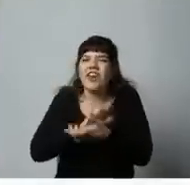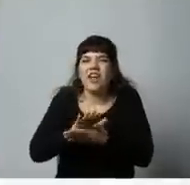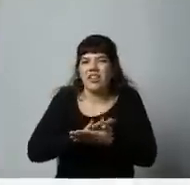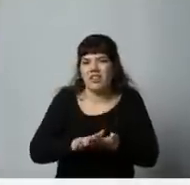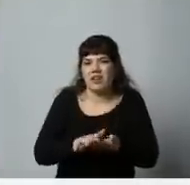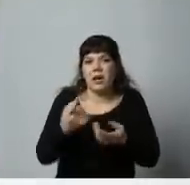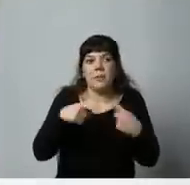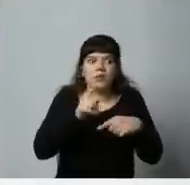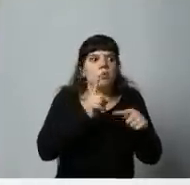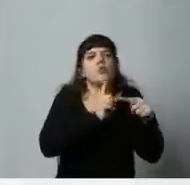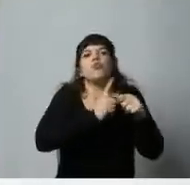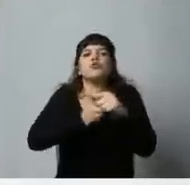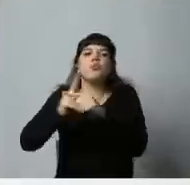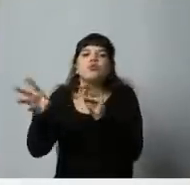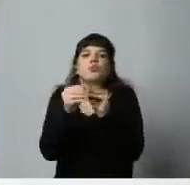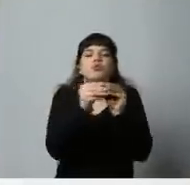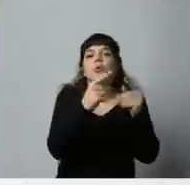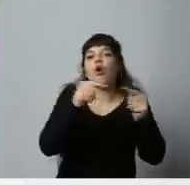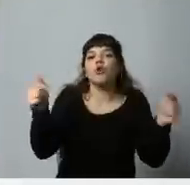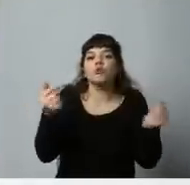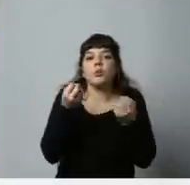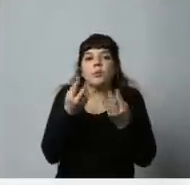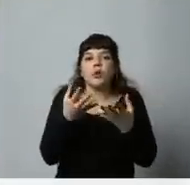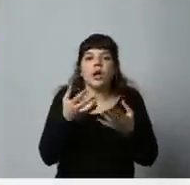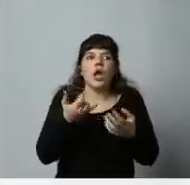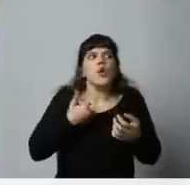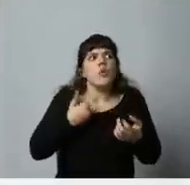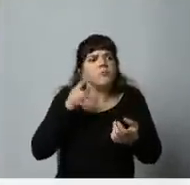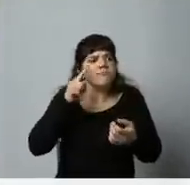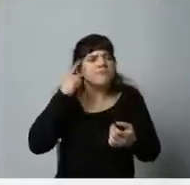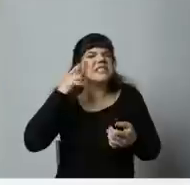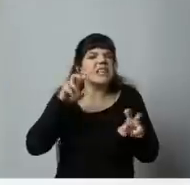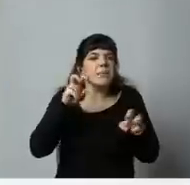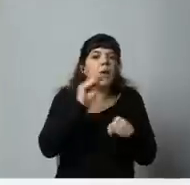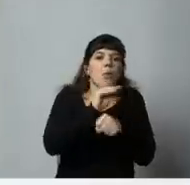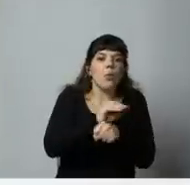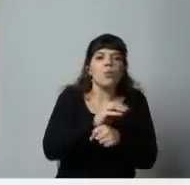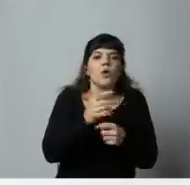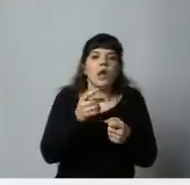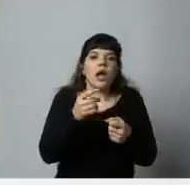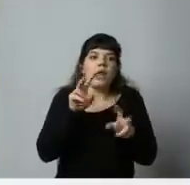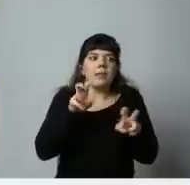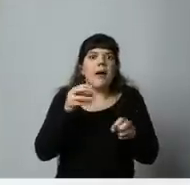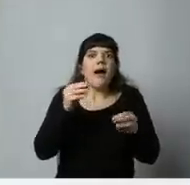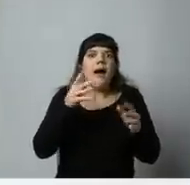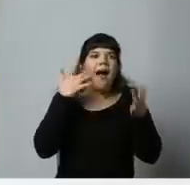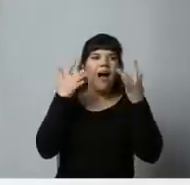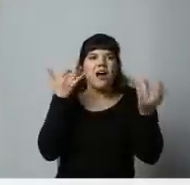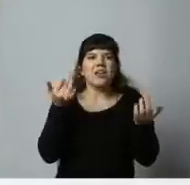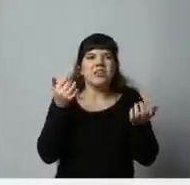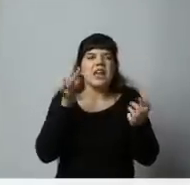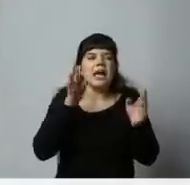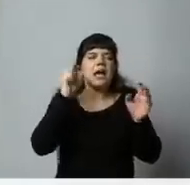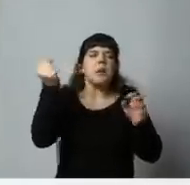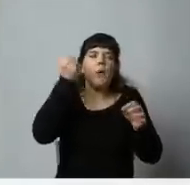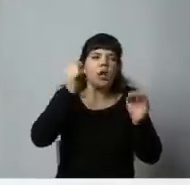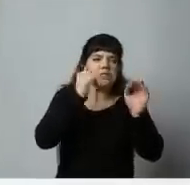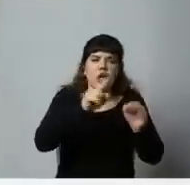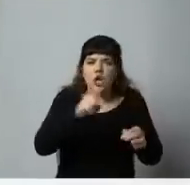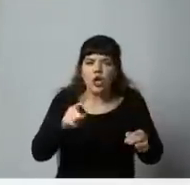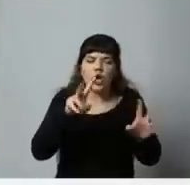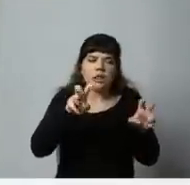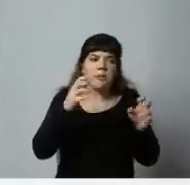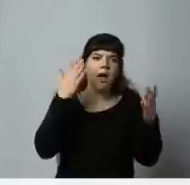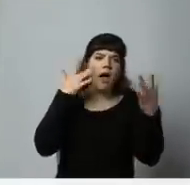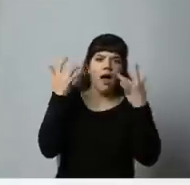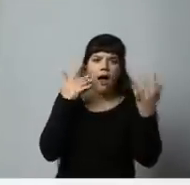gran suma de todo lo que vos estás diciendo Cómo se considera la cultura Cómo se considera las artes importancia le están dando en este